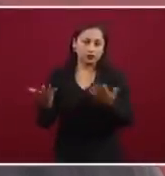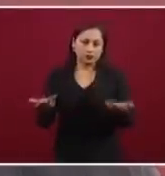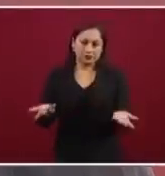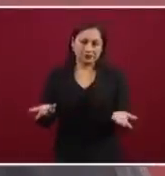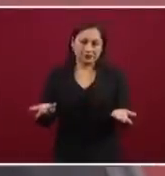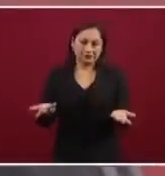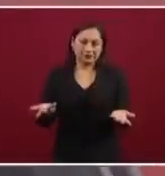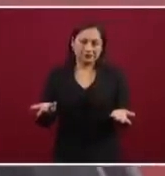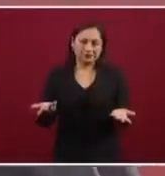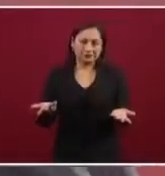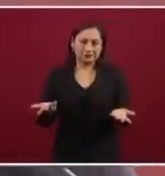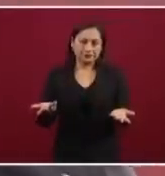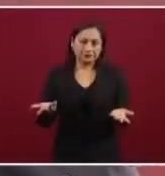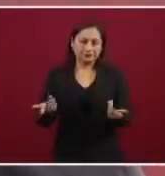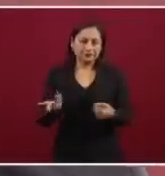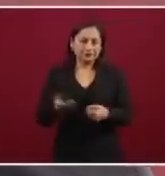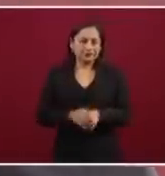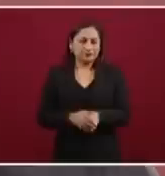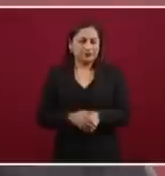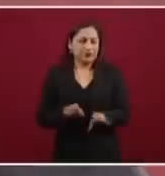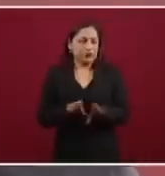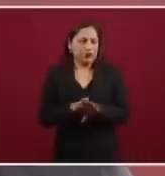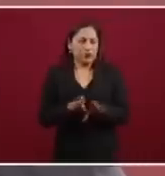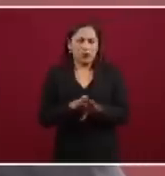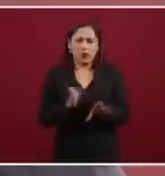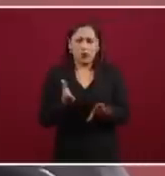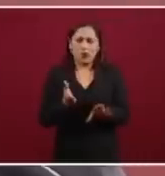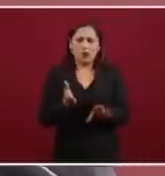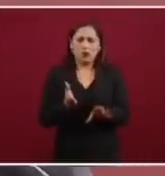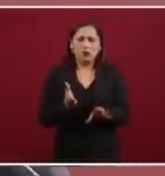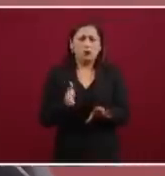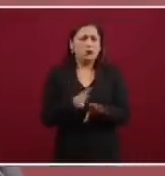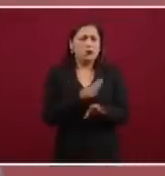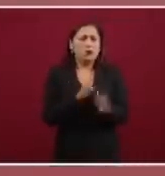se trae a un tirano